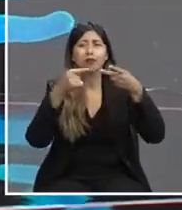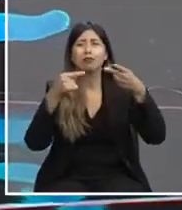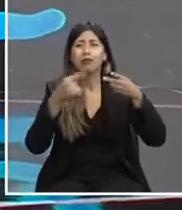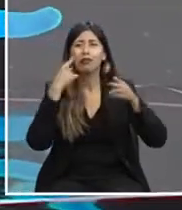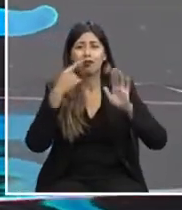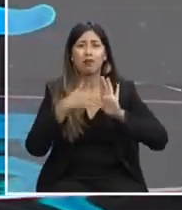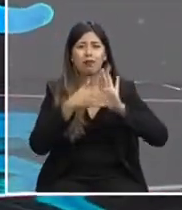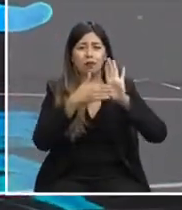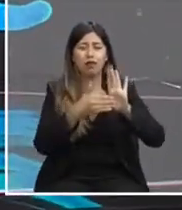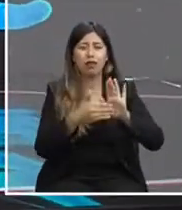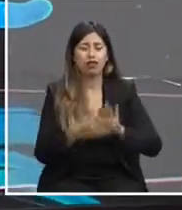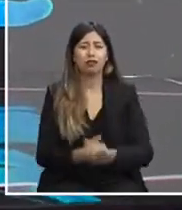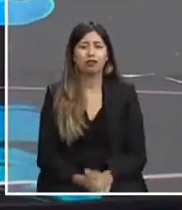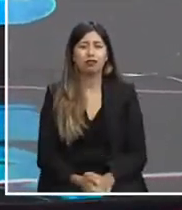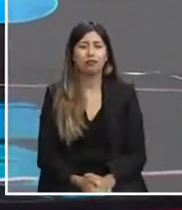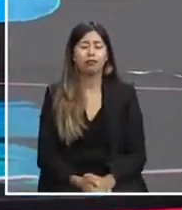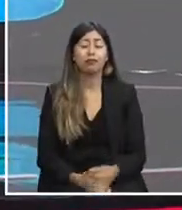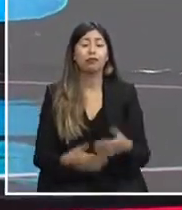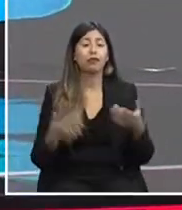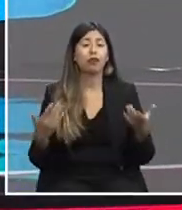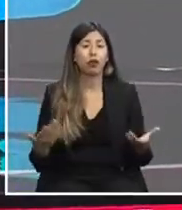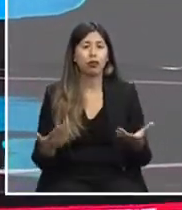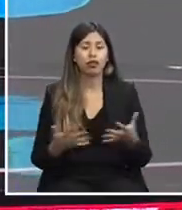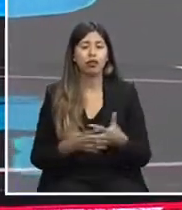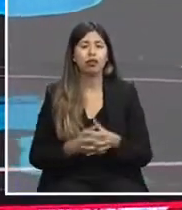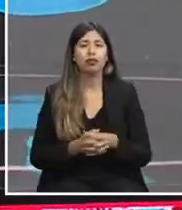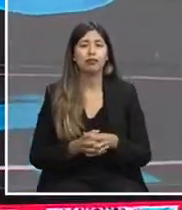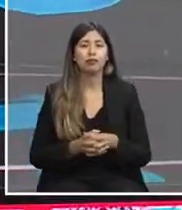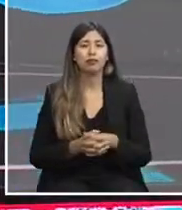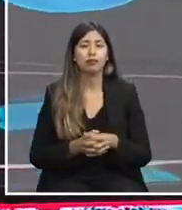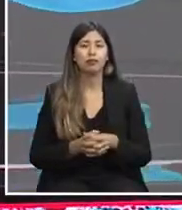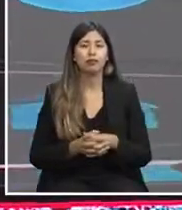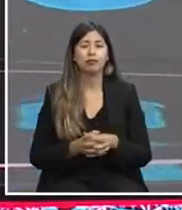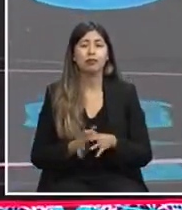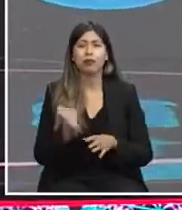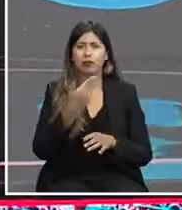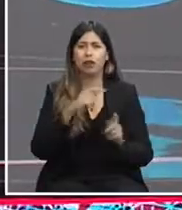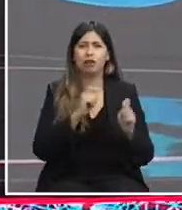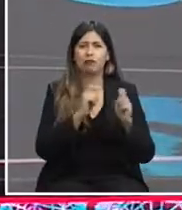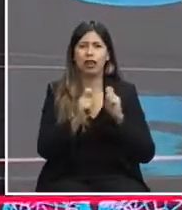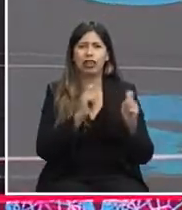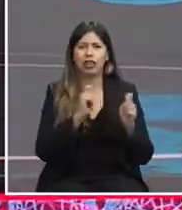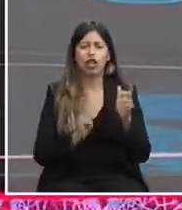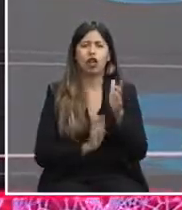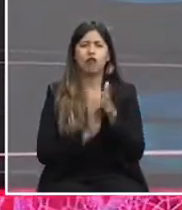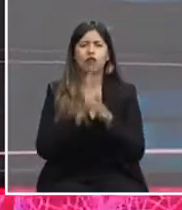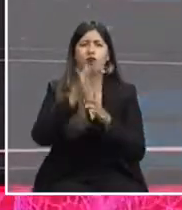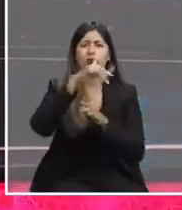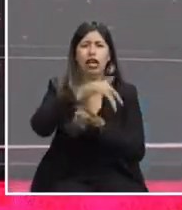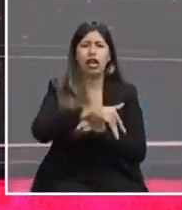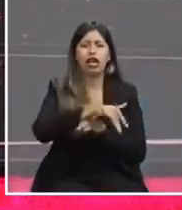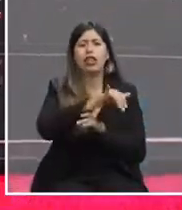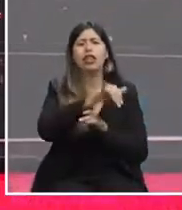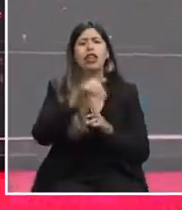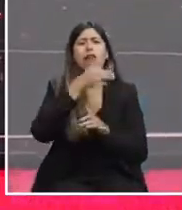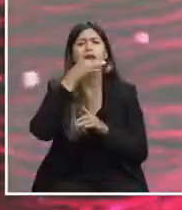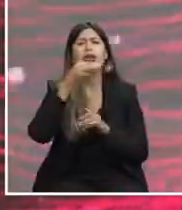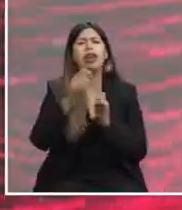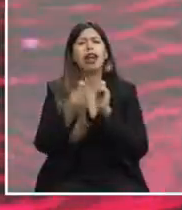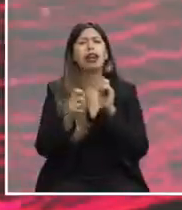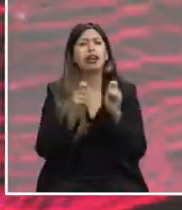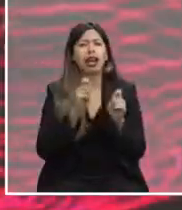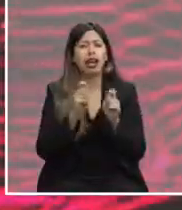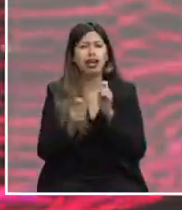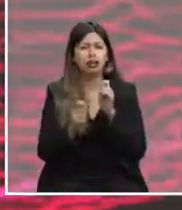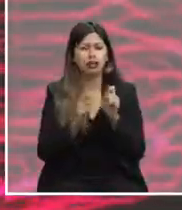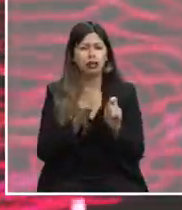mostrando. Entonces, una vez que tenemos el peligro volcánico, luego viene el concepto de riesgo.